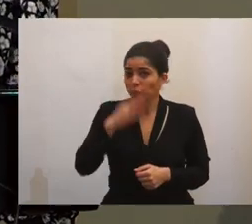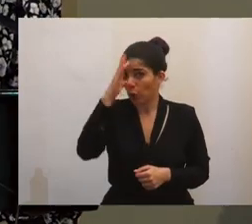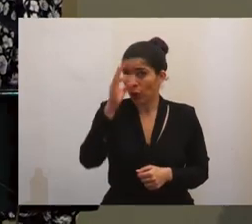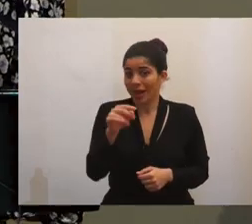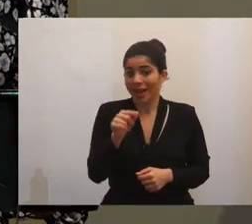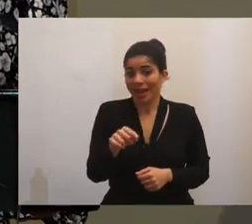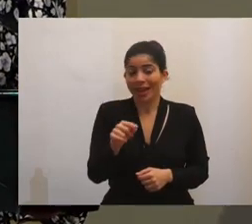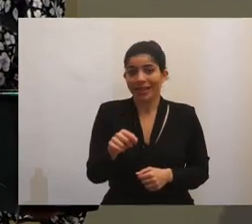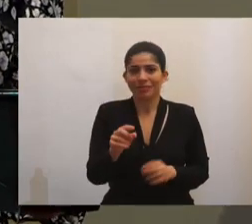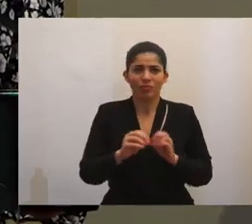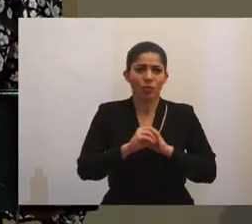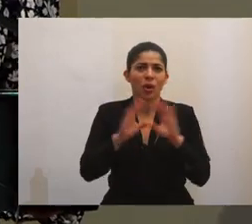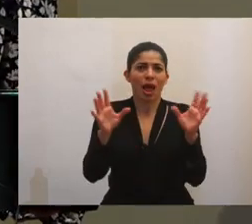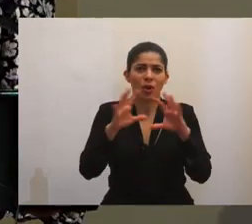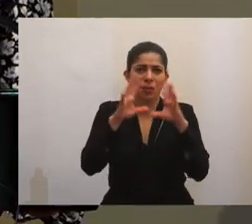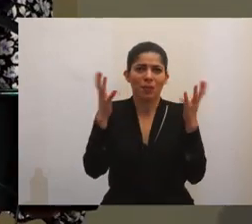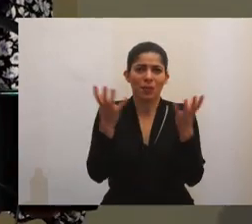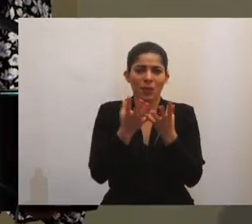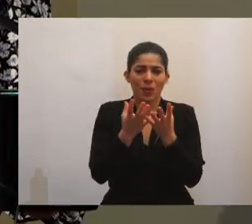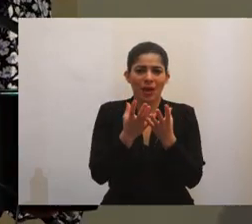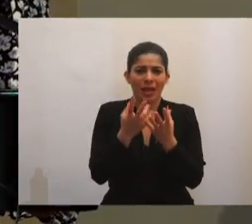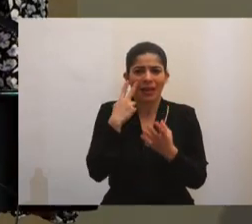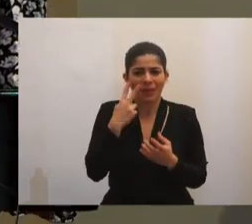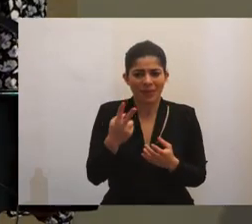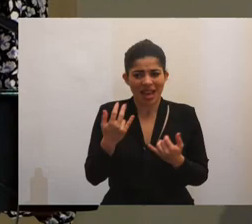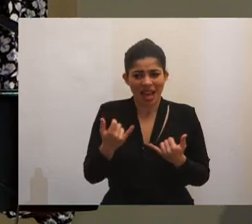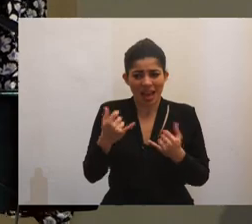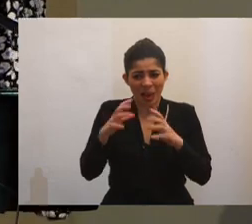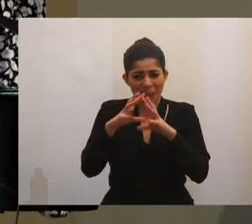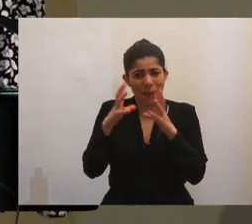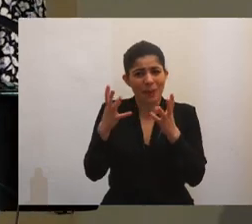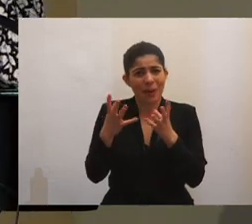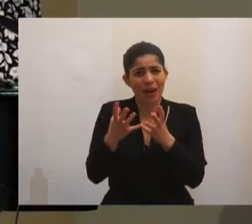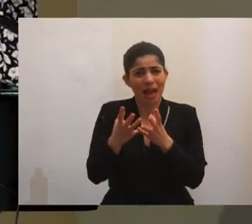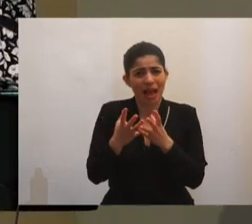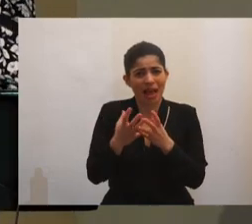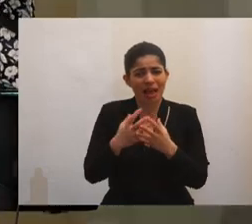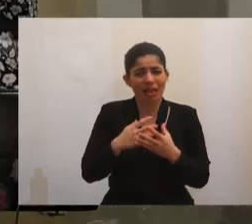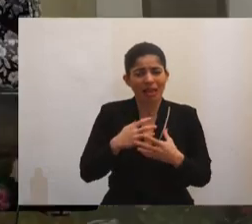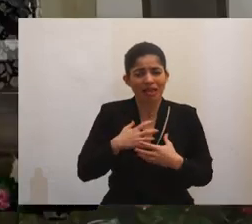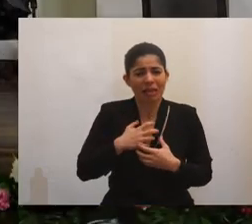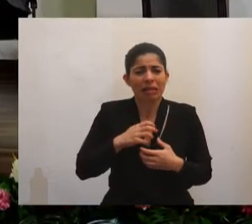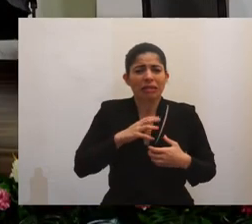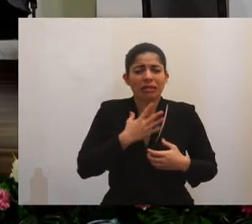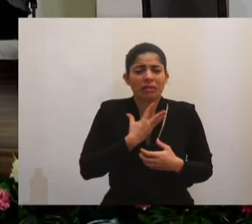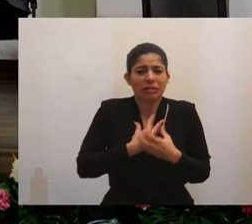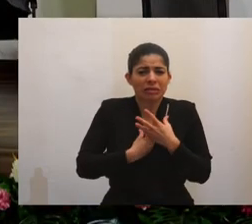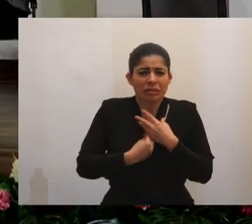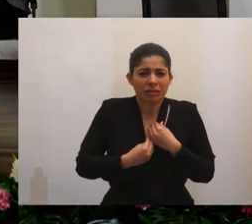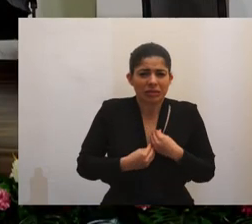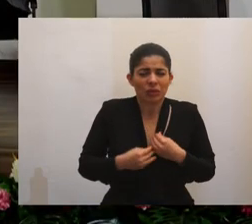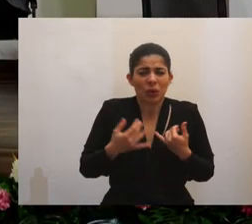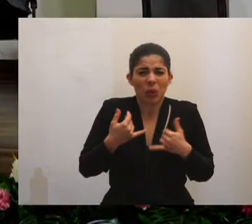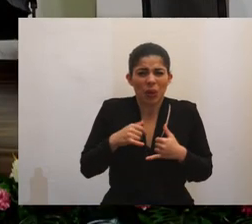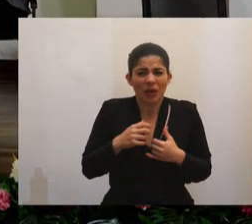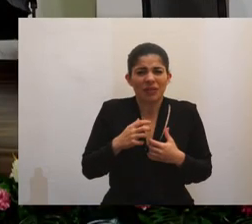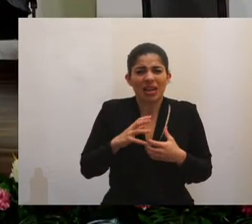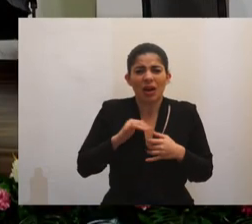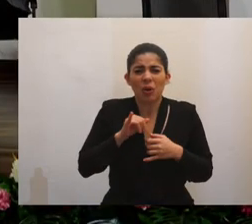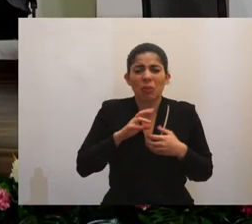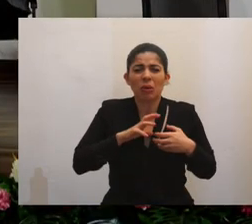sido evidente para el planeta, este planeta que se ha estremecido y que sigue hoy estremecido ante una